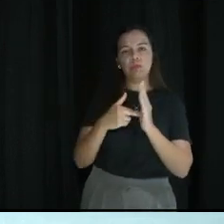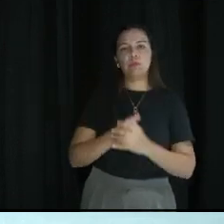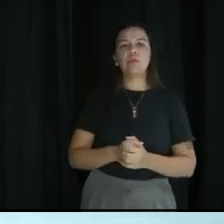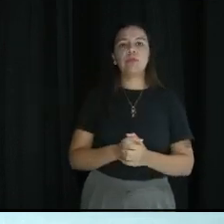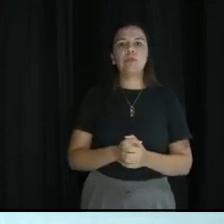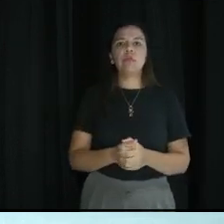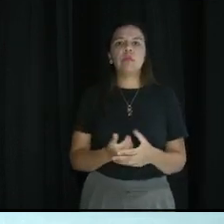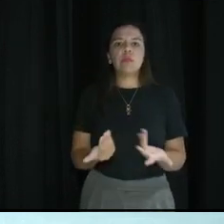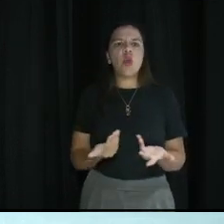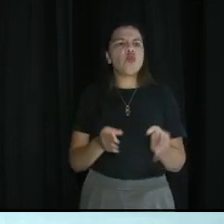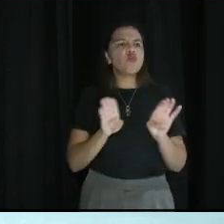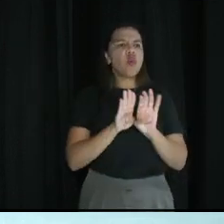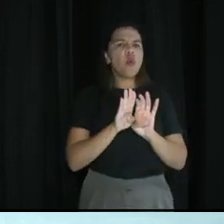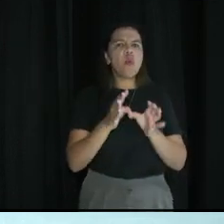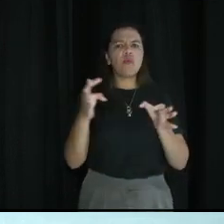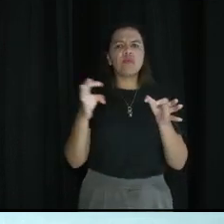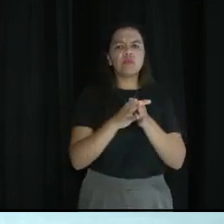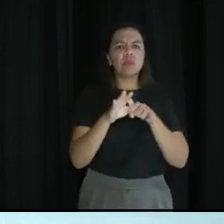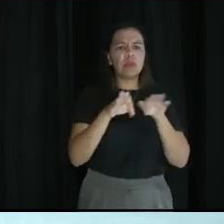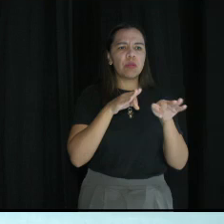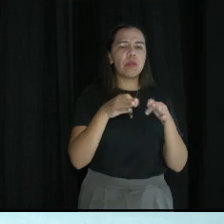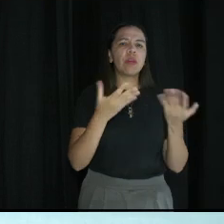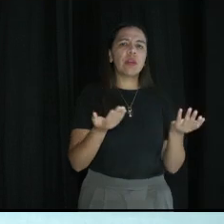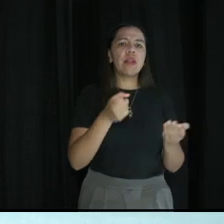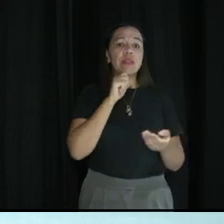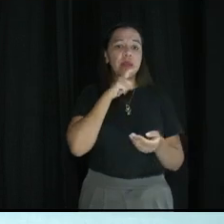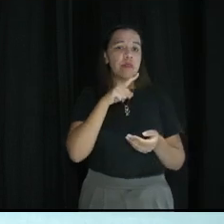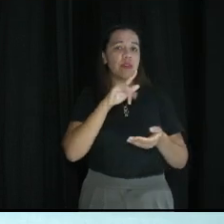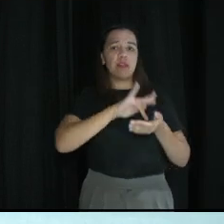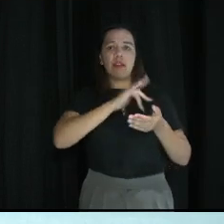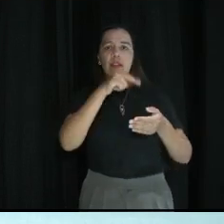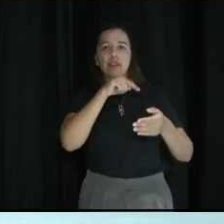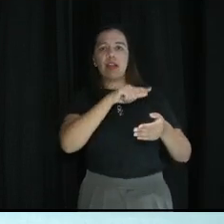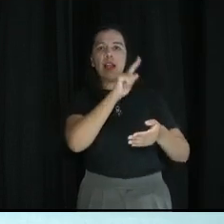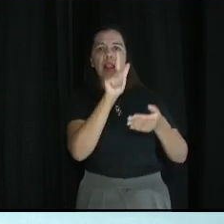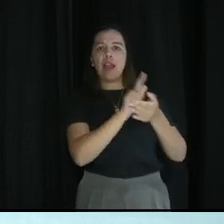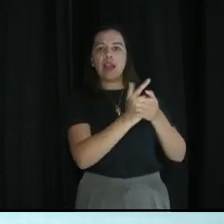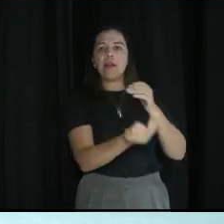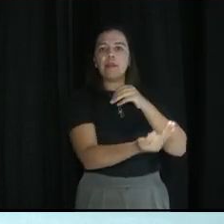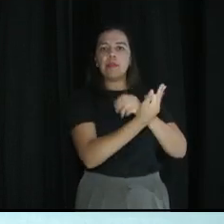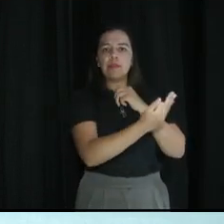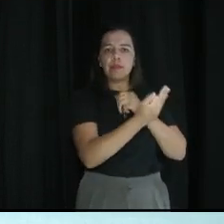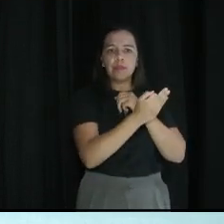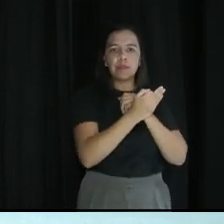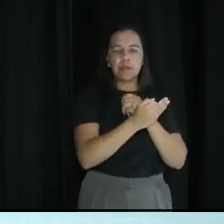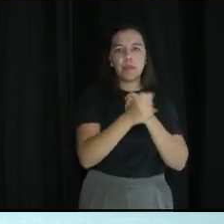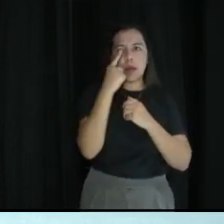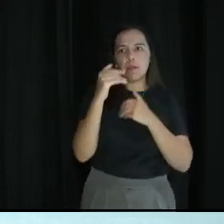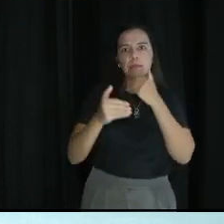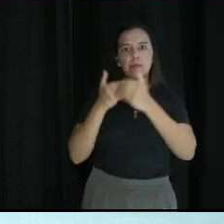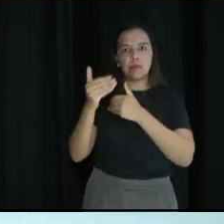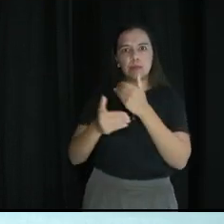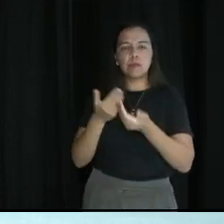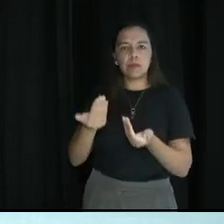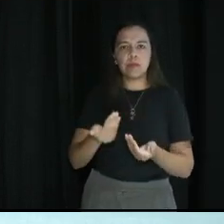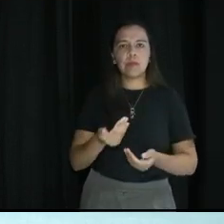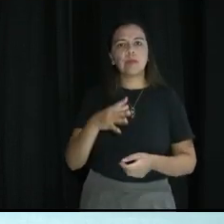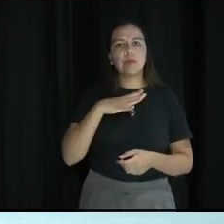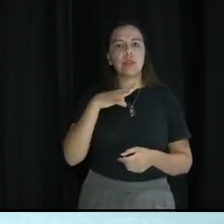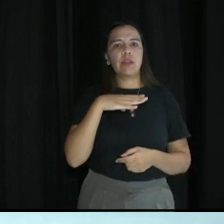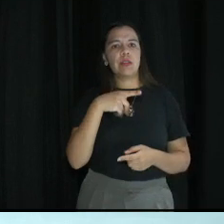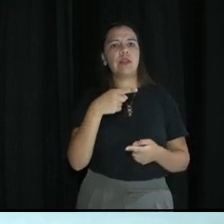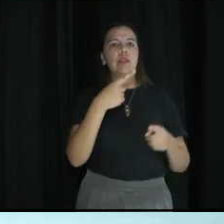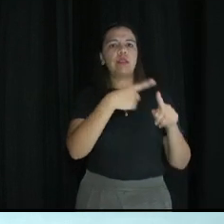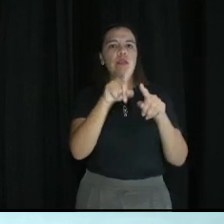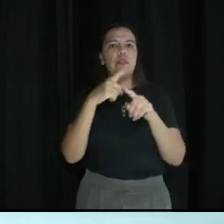¿Y cómo lo hacemos? Pues también nosotros lo hacemos a través de esta ley. Gracias a esta ley nos permite no invadir determinadas esferas